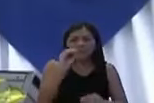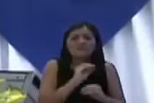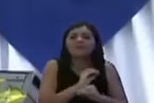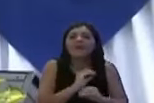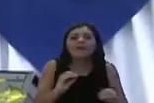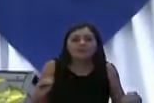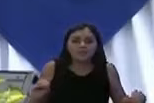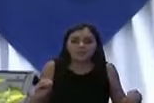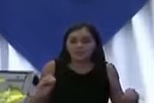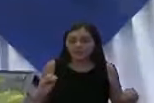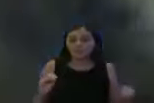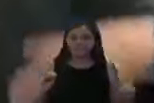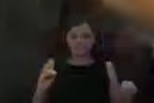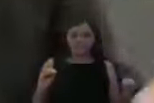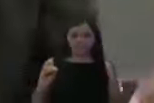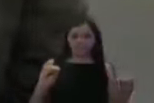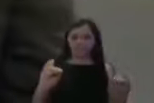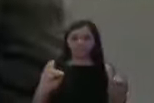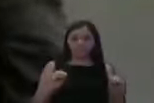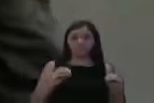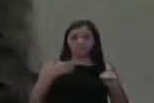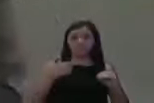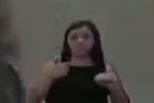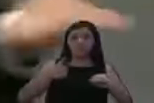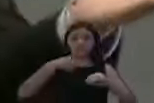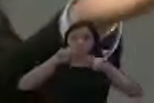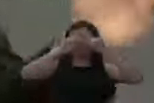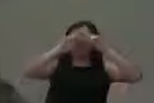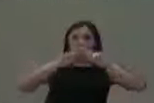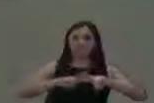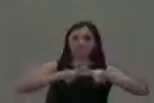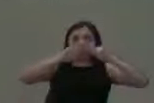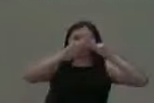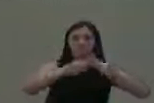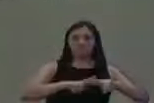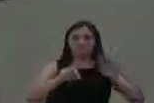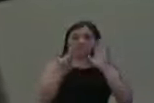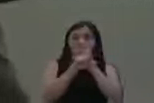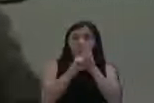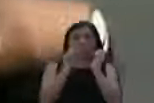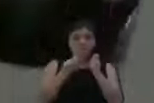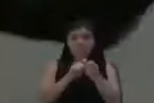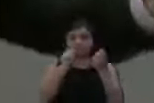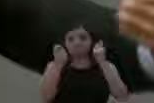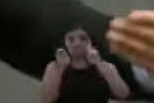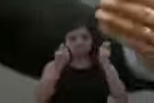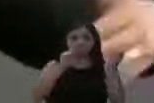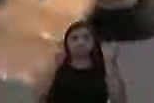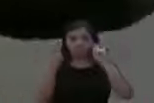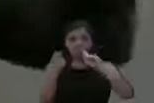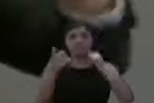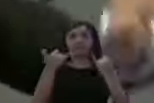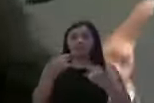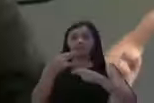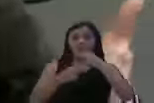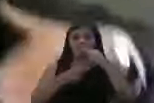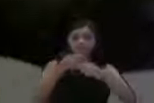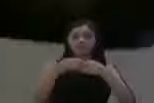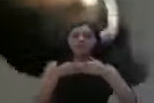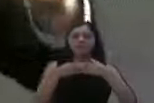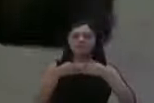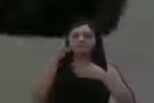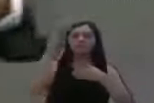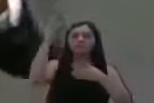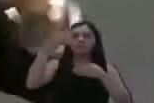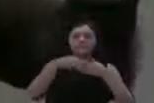nada de hecho estamos revisando nadie dice que no se pueden mejorar las leyes los negocios en marcha có flexibilizando